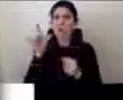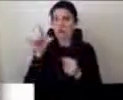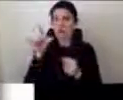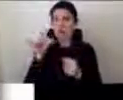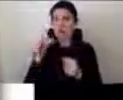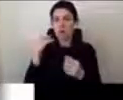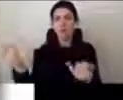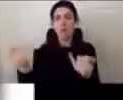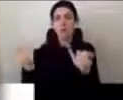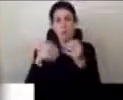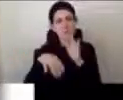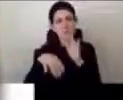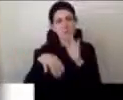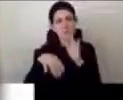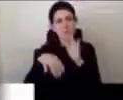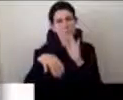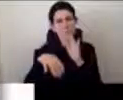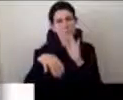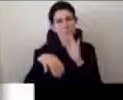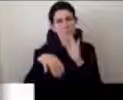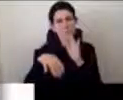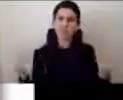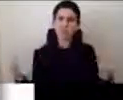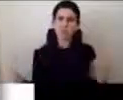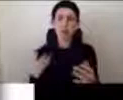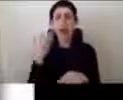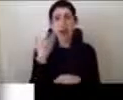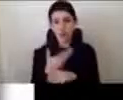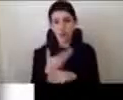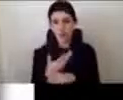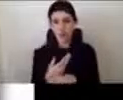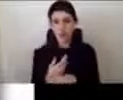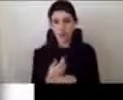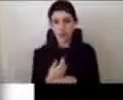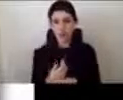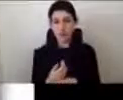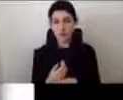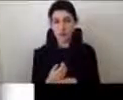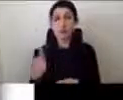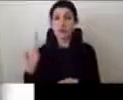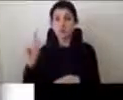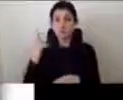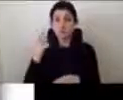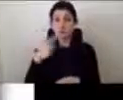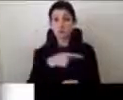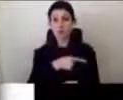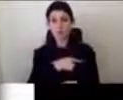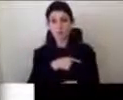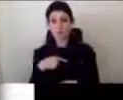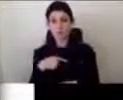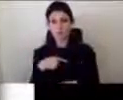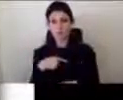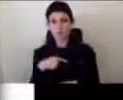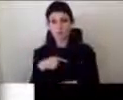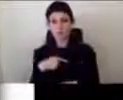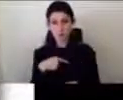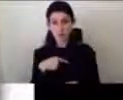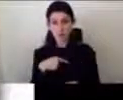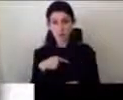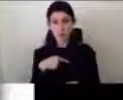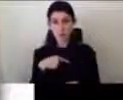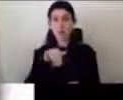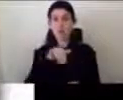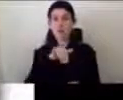información porque hay muchísima variedad. Entonces, con lo primero que nos vamos a encontrar es con el nombre del juego. Va a